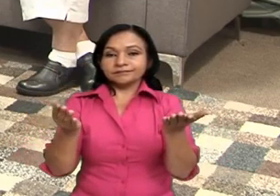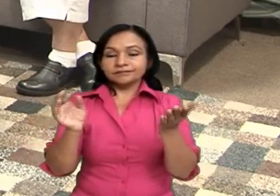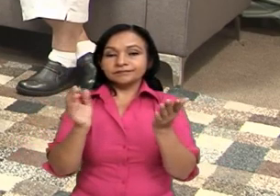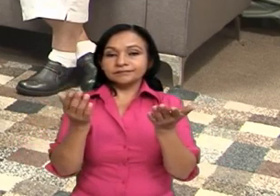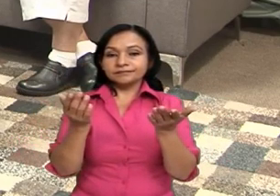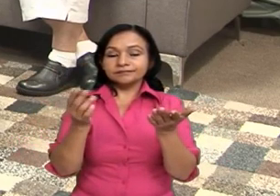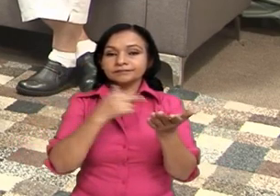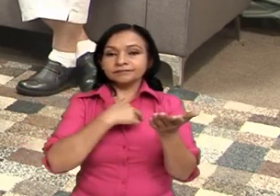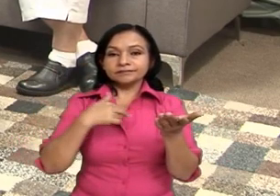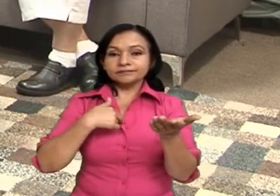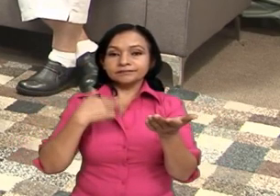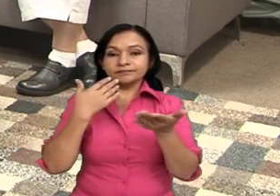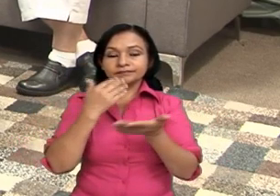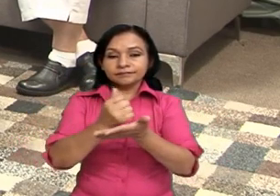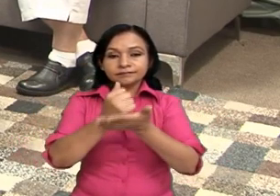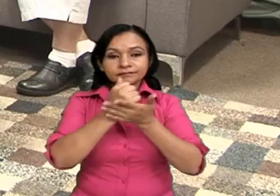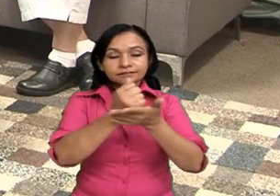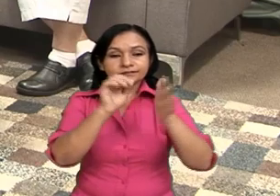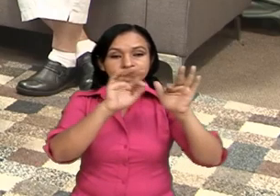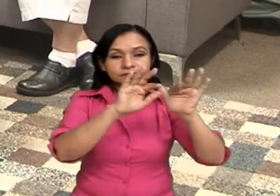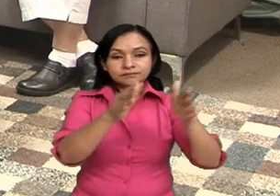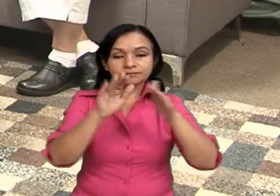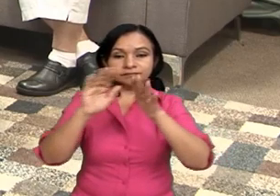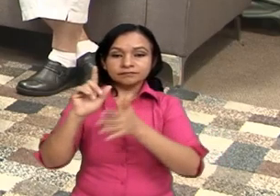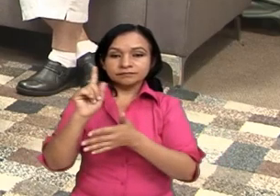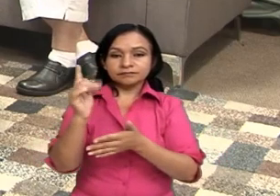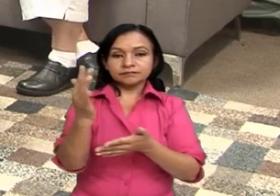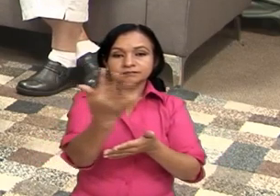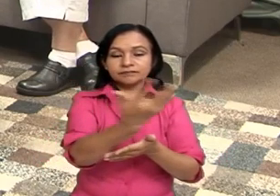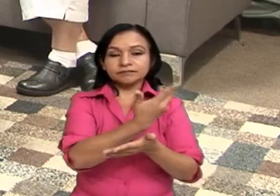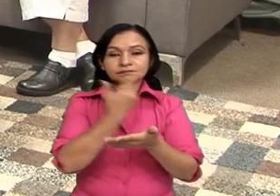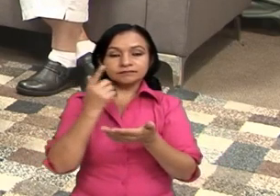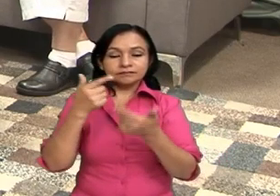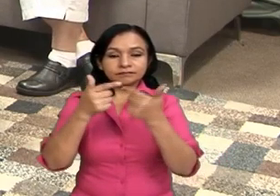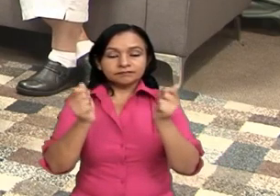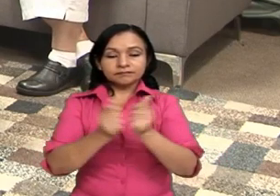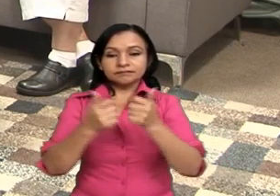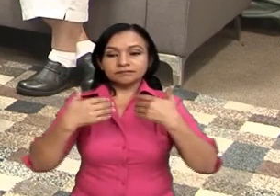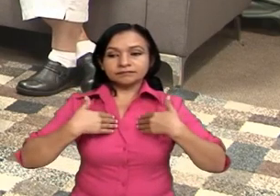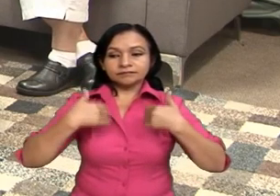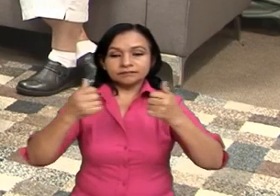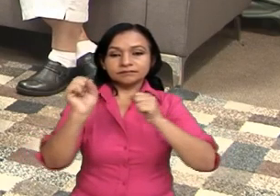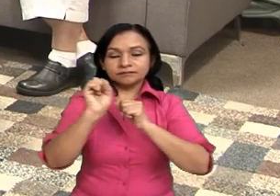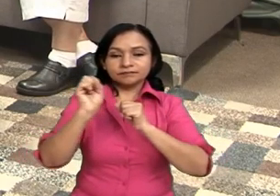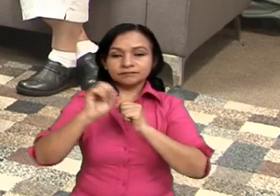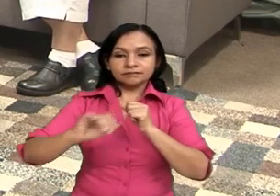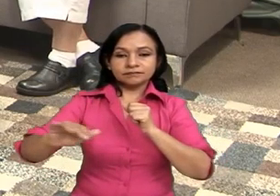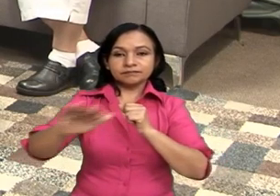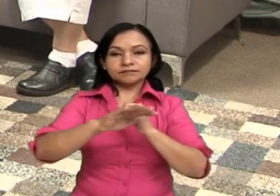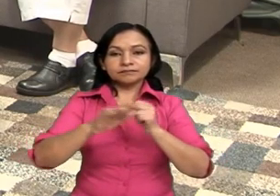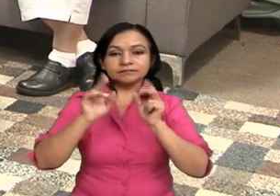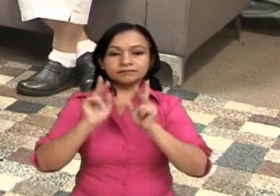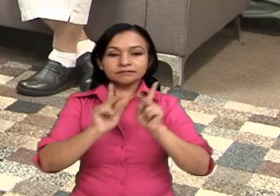también se traduce en beneficios no solo para las mujeres, sino que también para todo el sector. De beneficio social para todos nosotros. Y esa es una de las